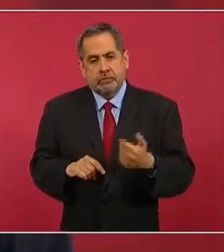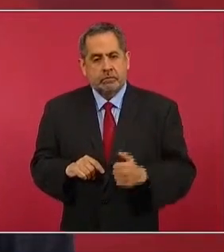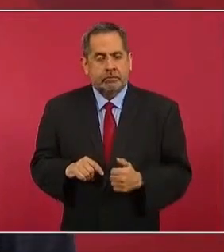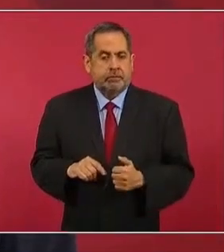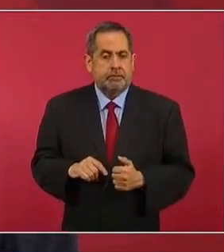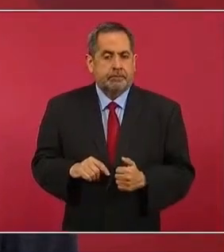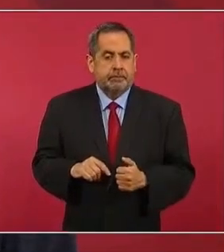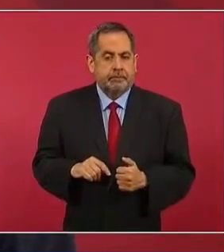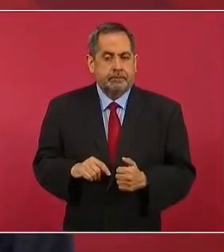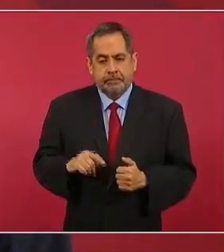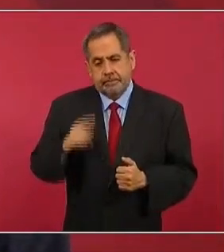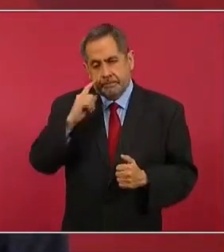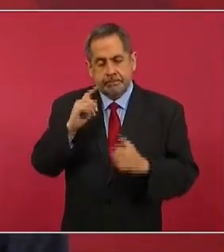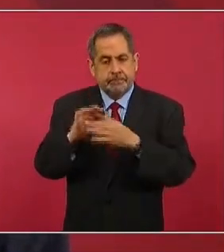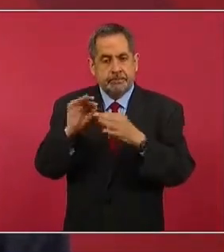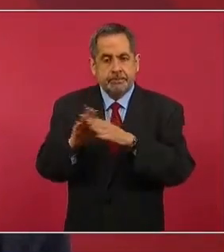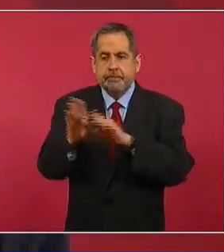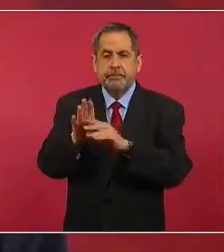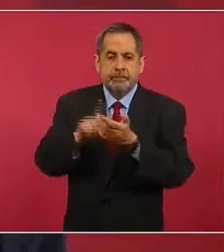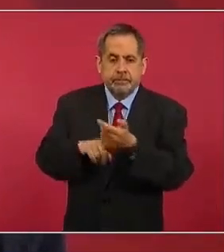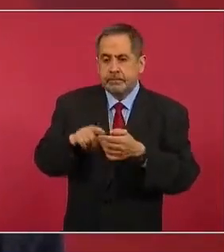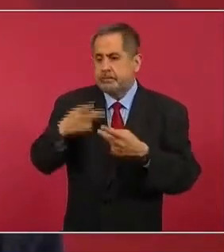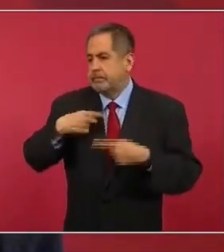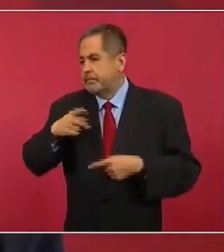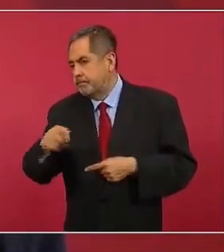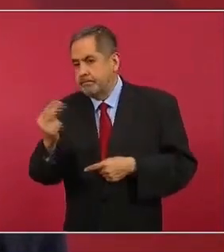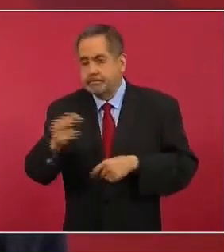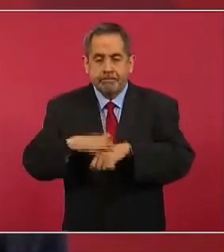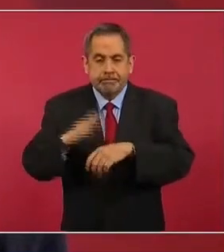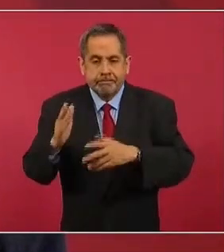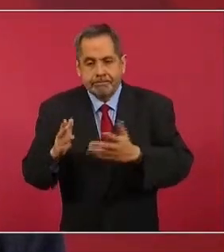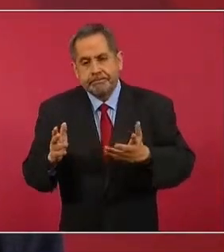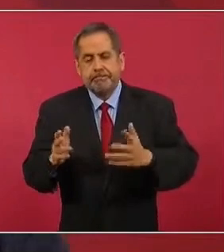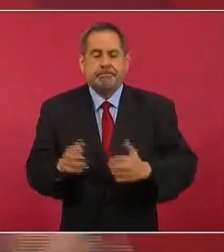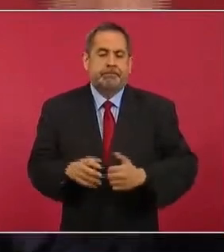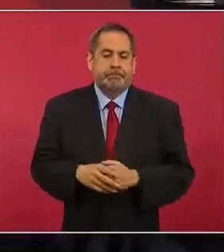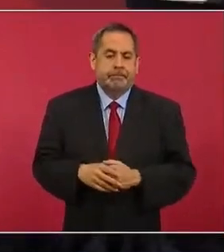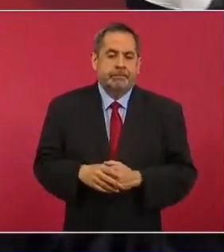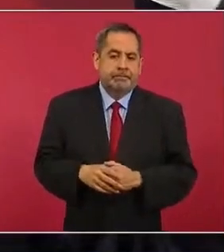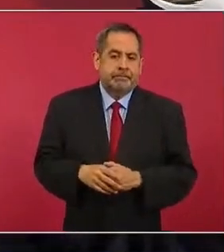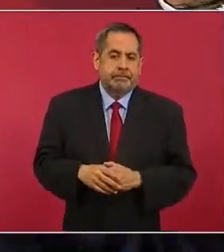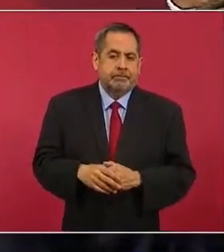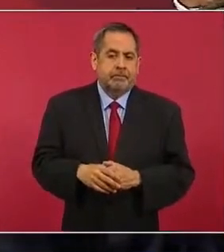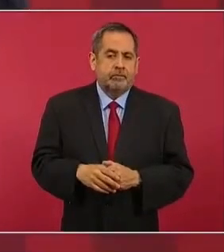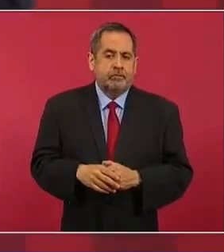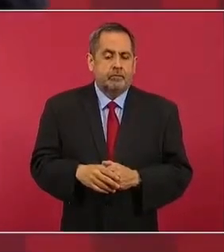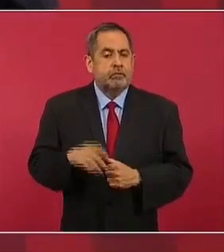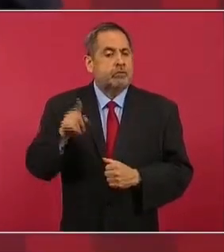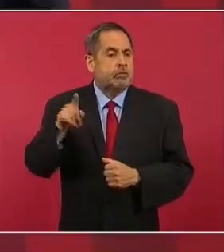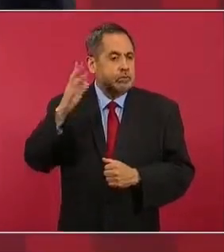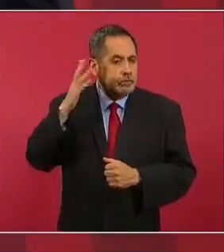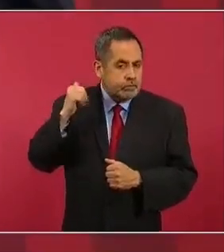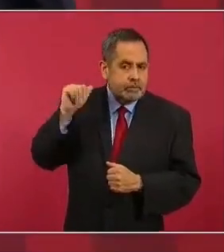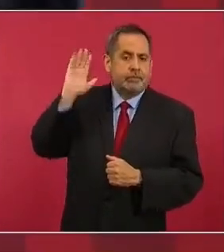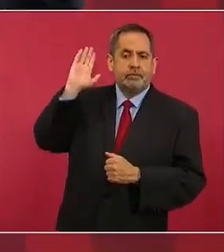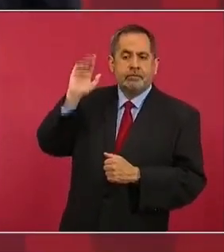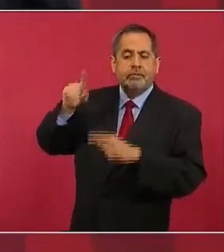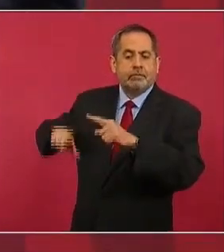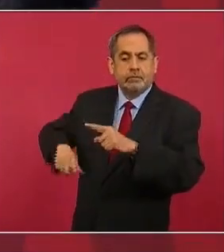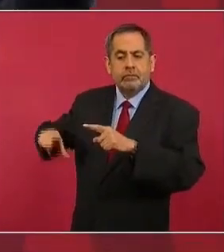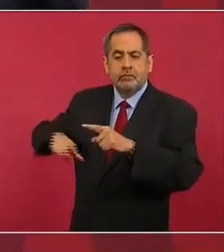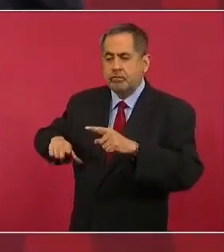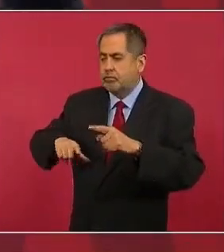para atender a la gente más necesitada. El gobierno era un comité al